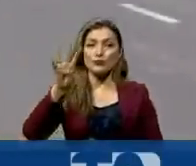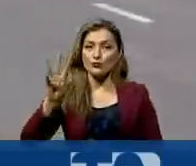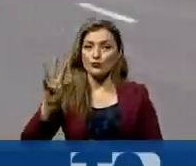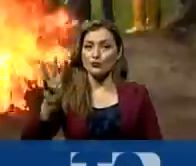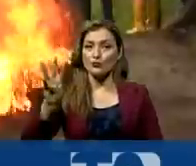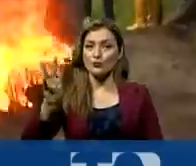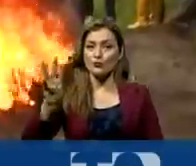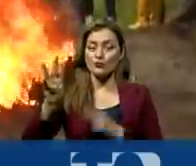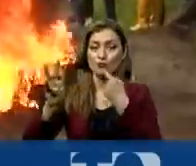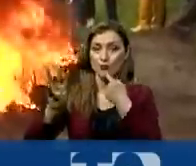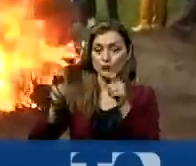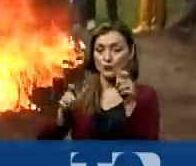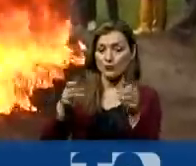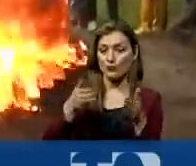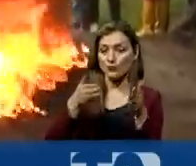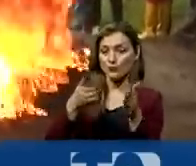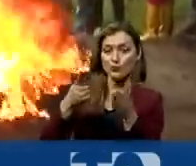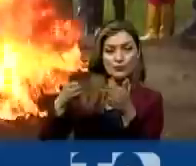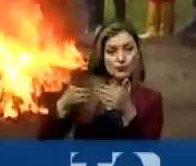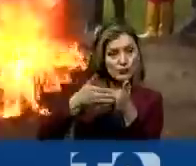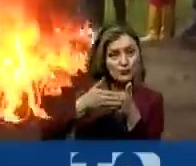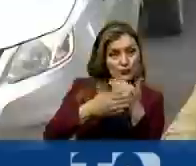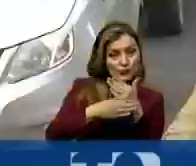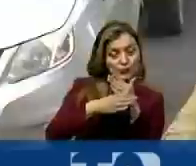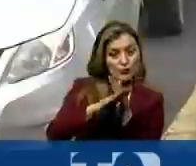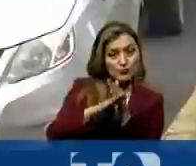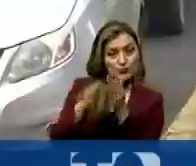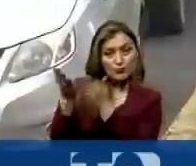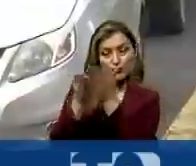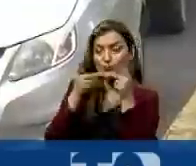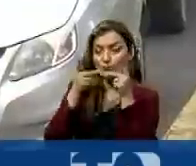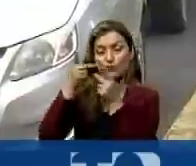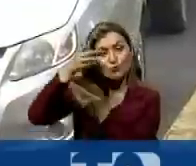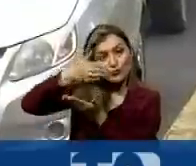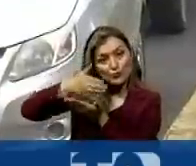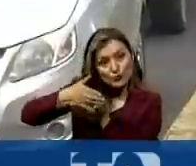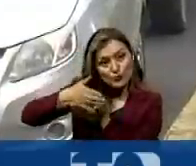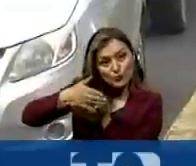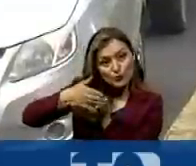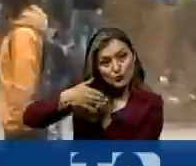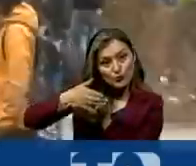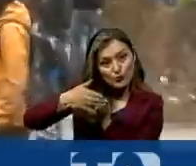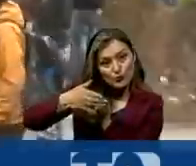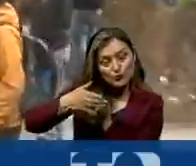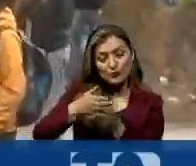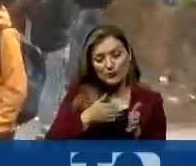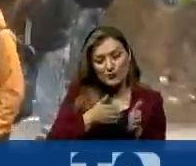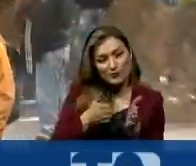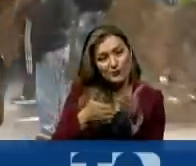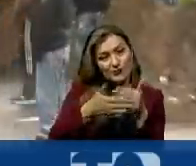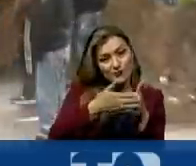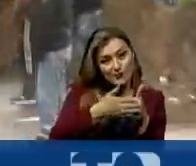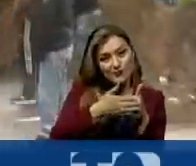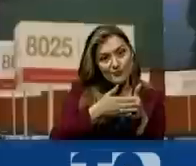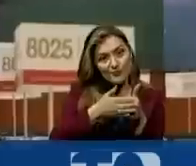establece que cumplo que quién entorpezca quien suspende un servicio público en este caso cerrar una carretera